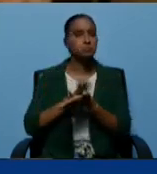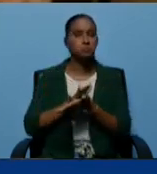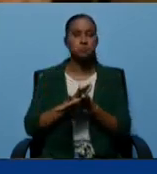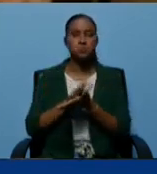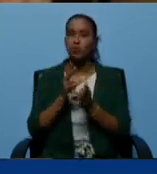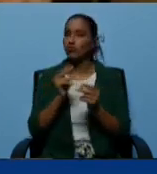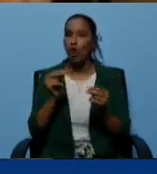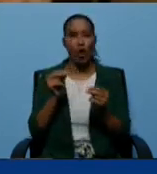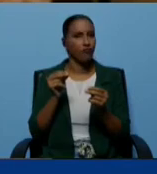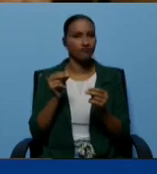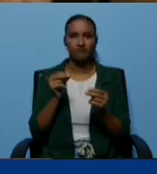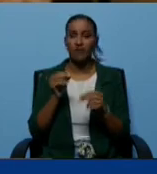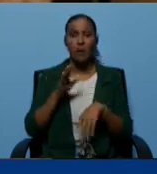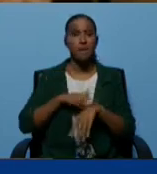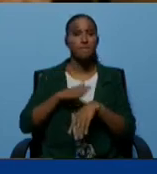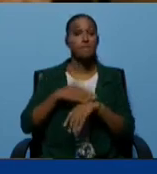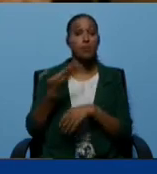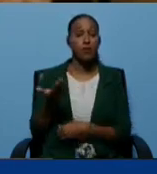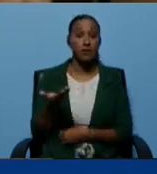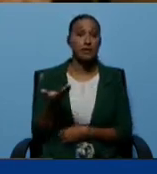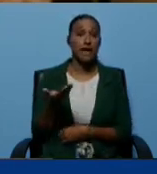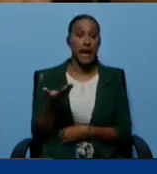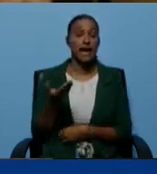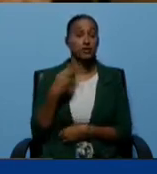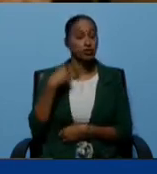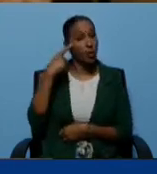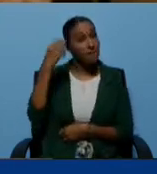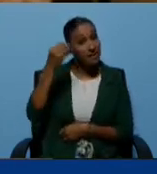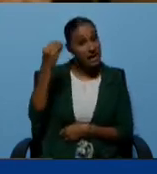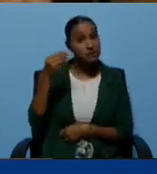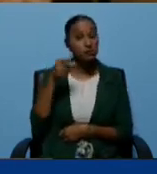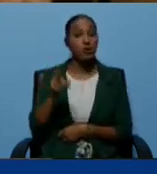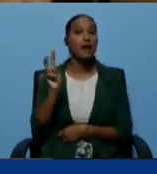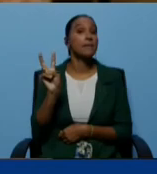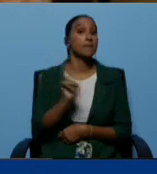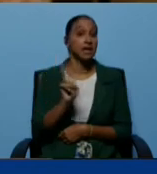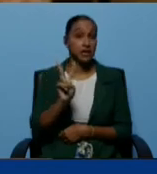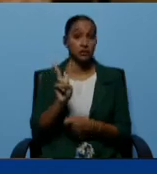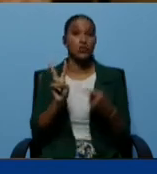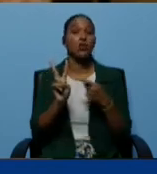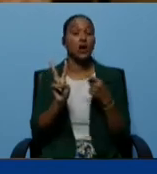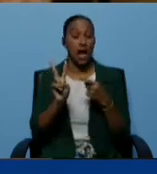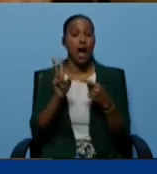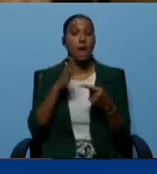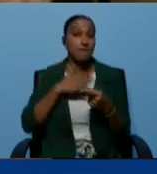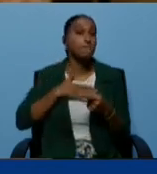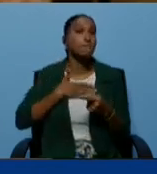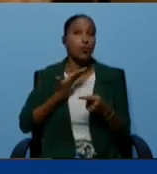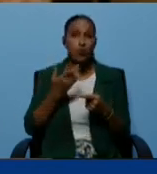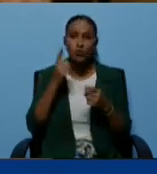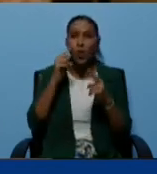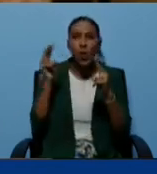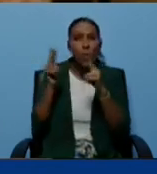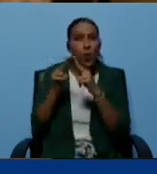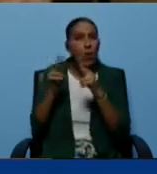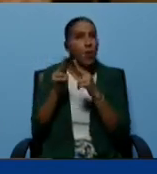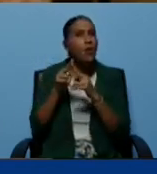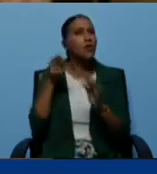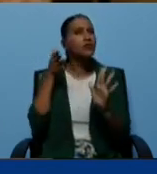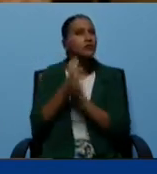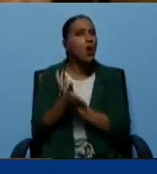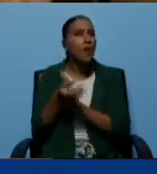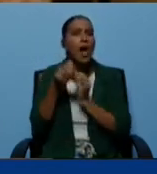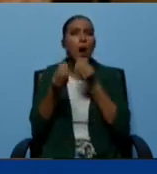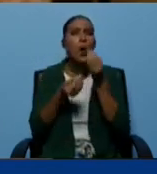literalmente allí Venezuela pudo conocer el origen y el desarrollo y la ejecución de los crímenes de